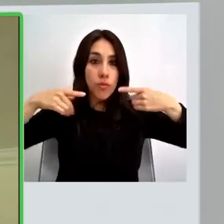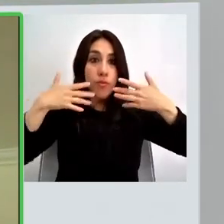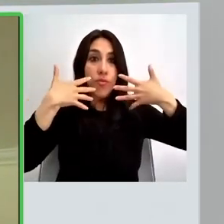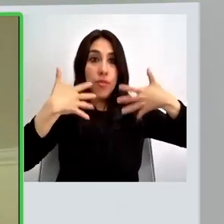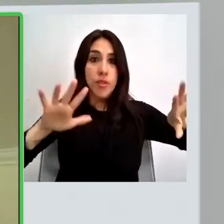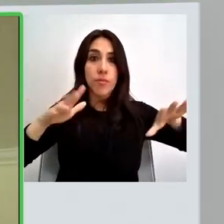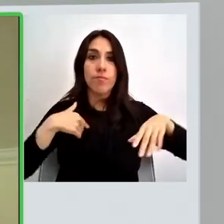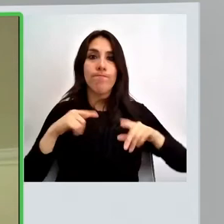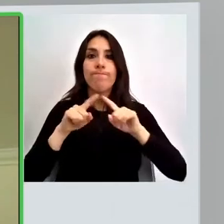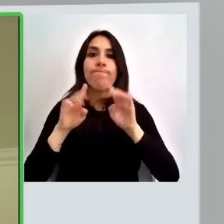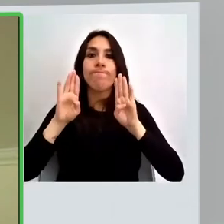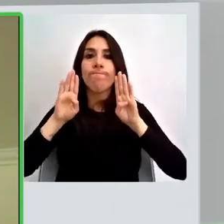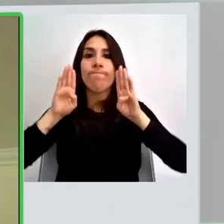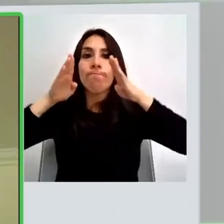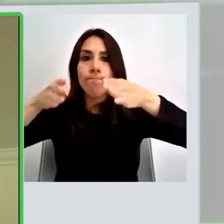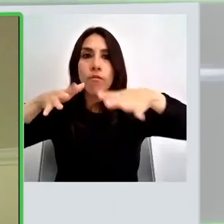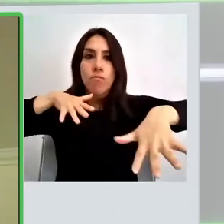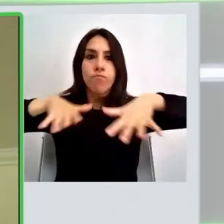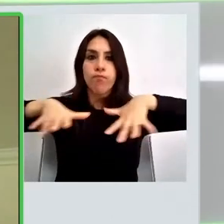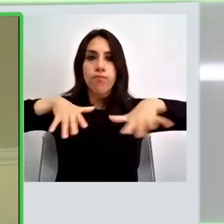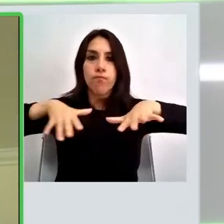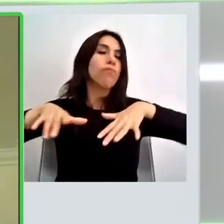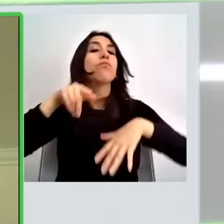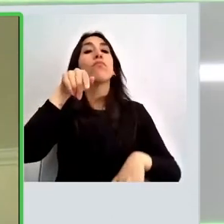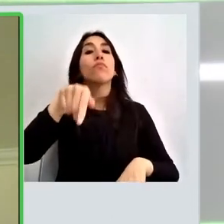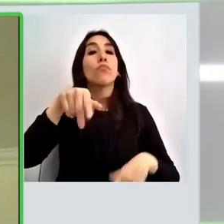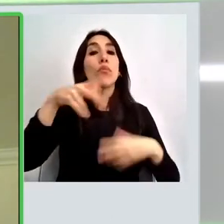en particular a nivel personal